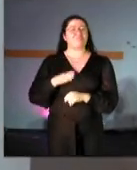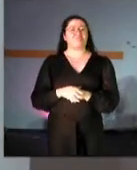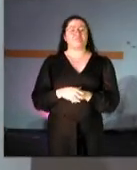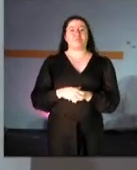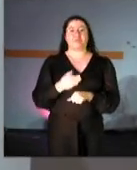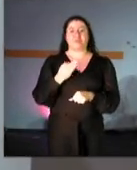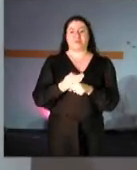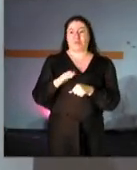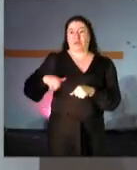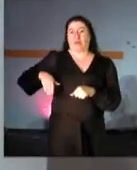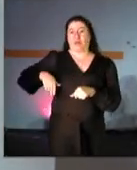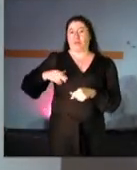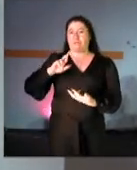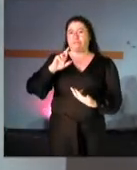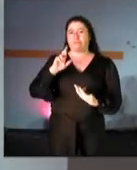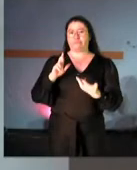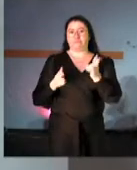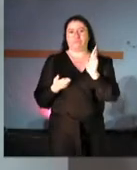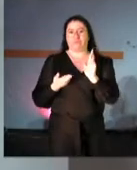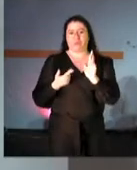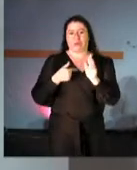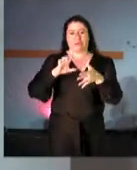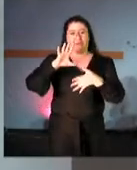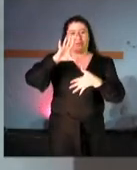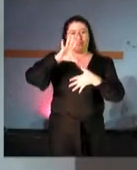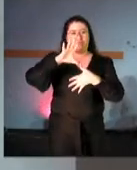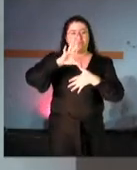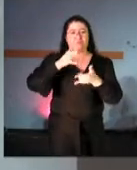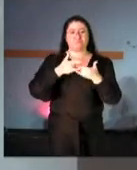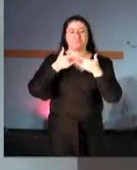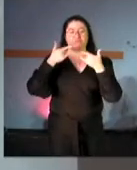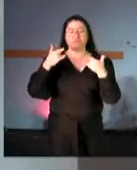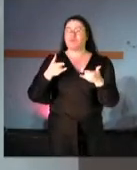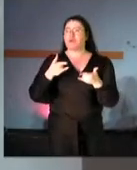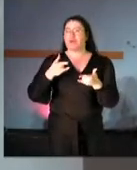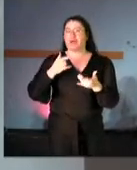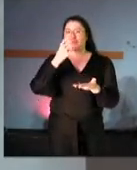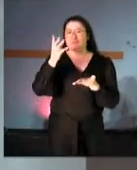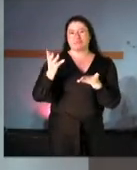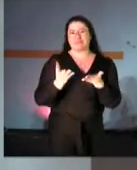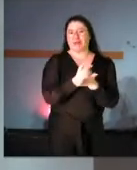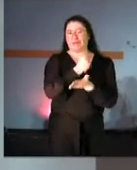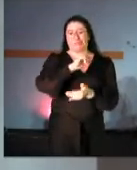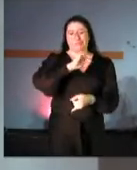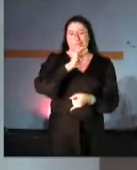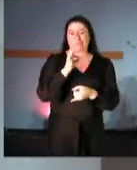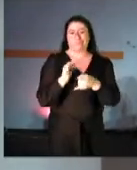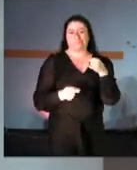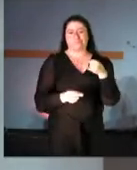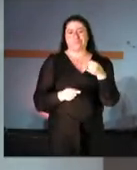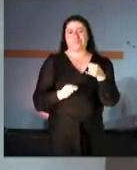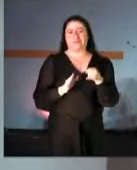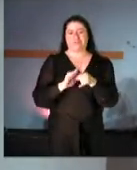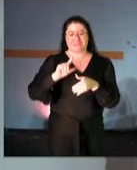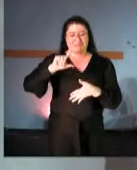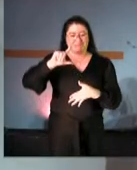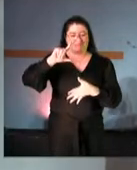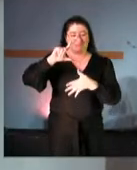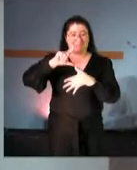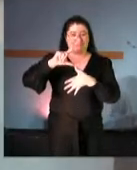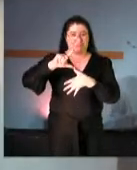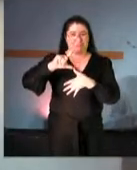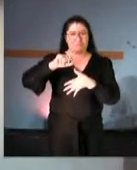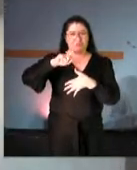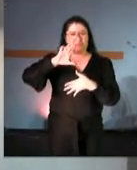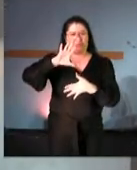proceso verdaderamente revolucionario de la historia de América, la última victoria revolucionaria de toda América Latina, bueno, de toda